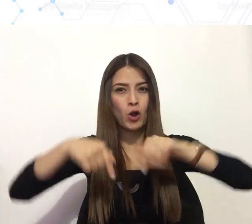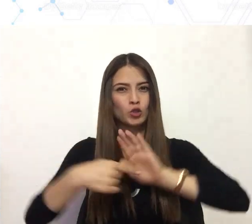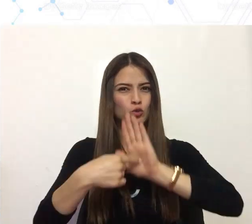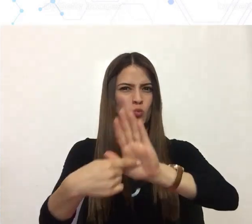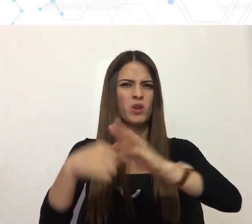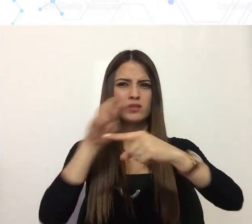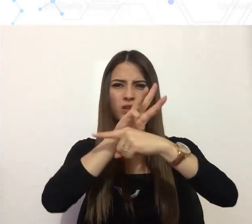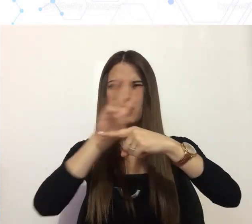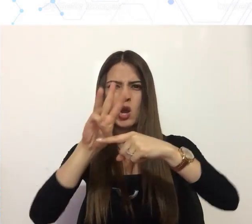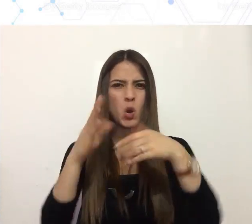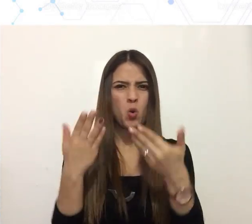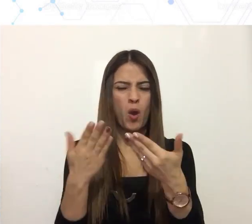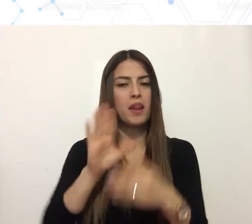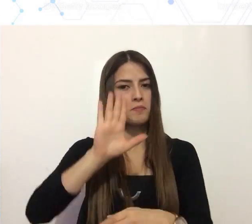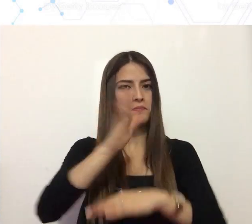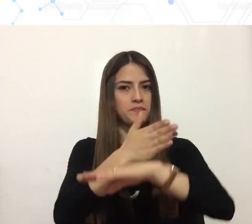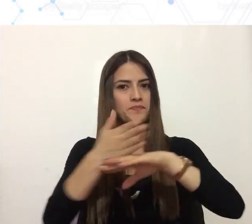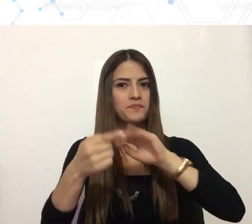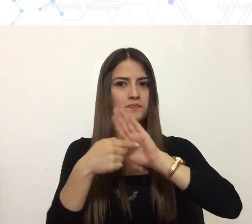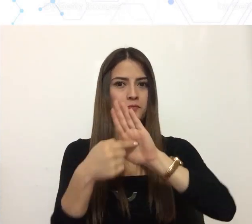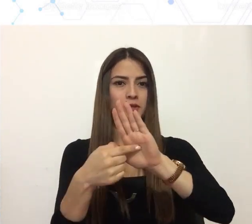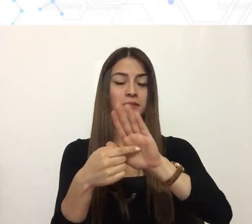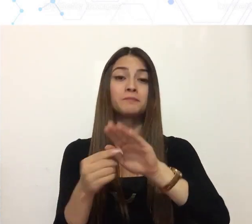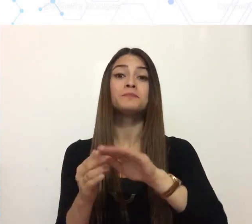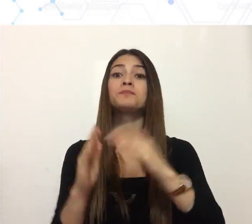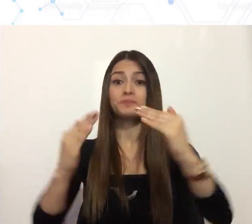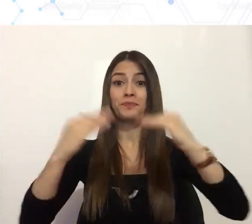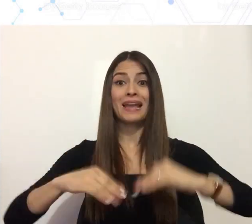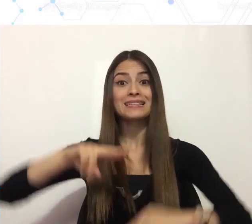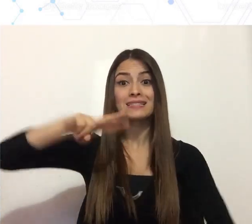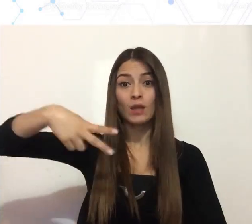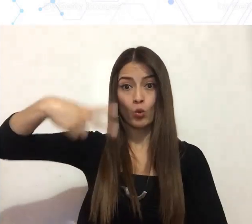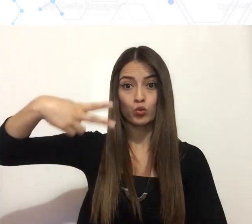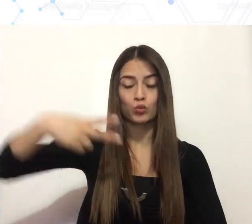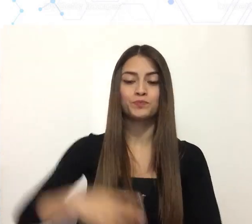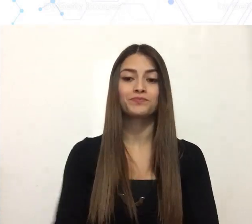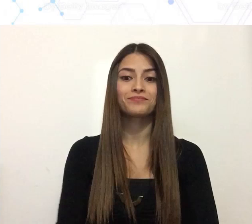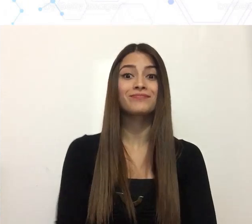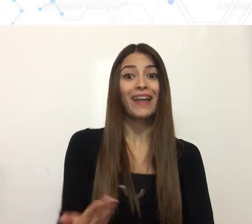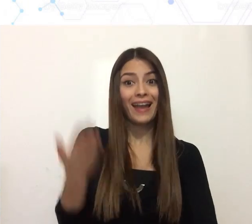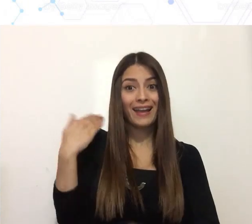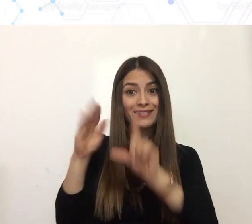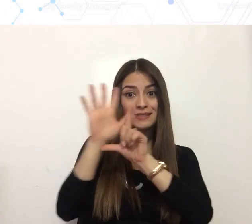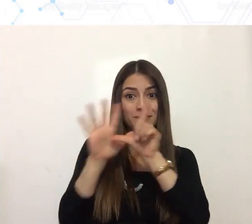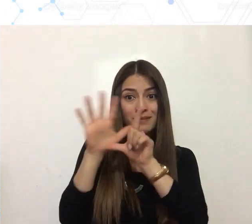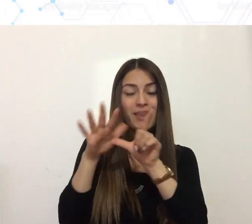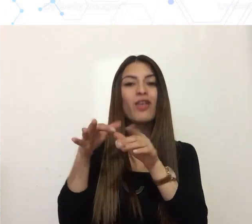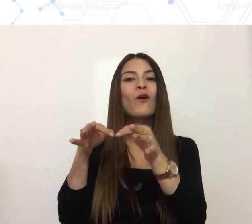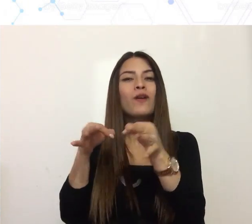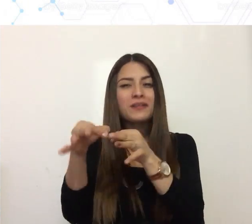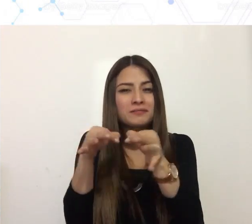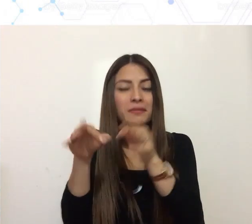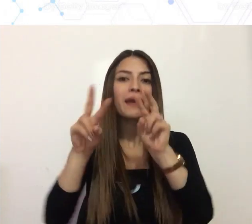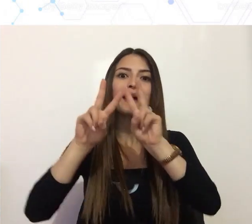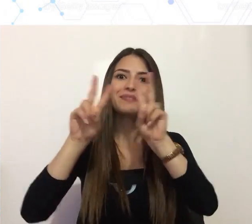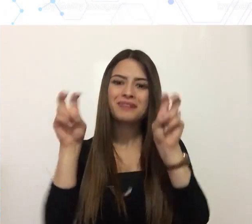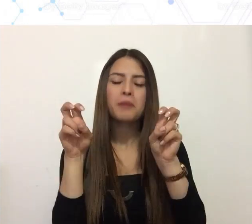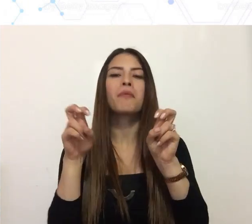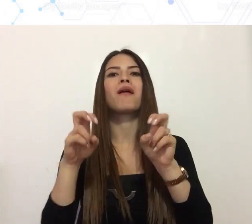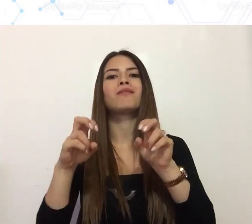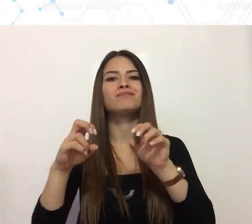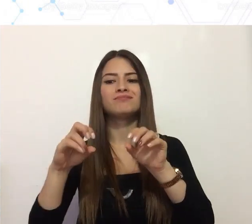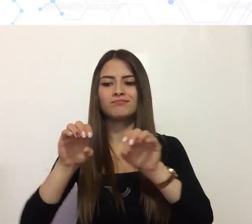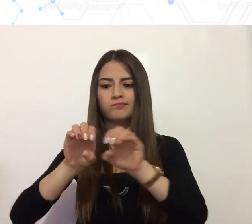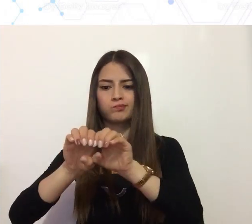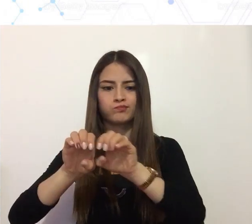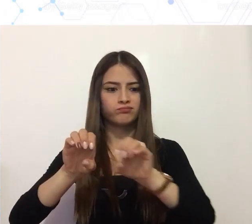que ustedes puedan ingresar. Bien, como punto número 2, entonces desde la explicación generada en la presentación, hablé